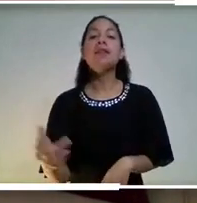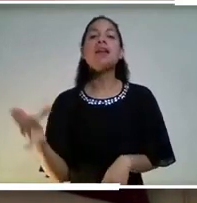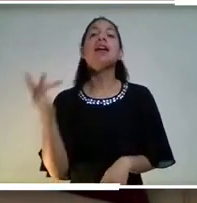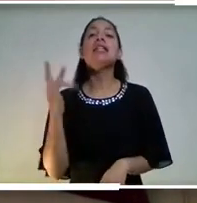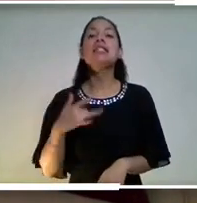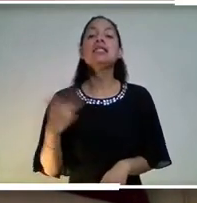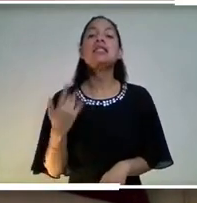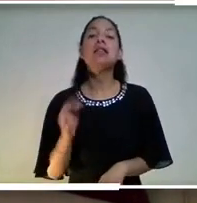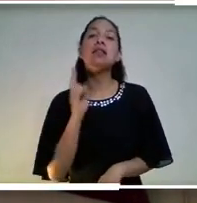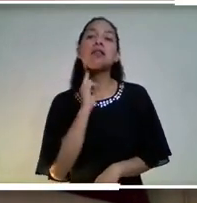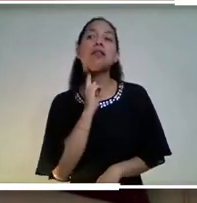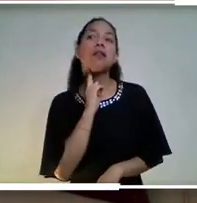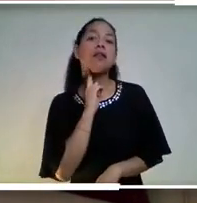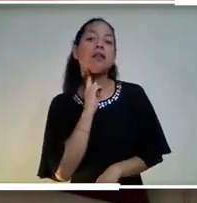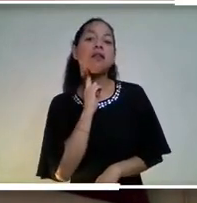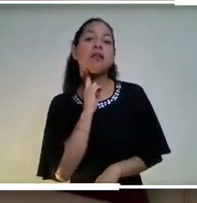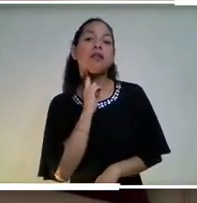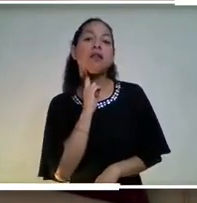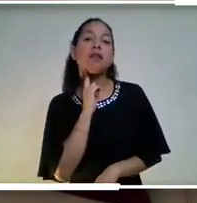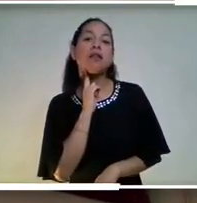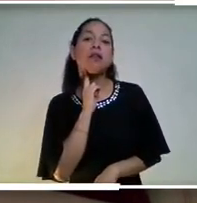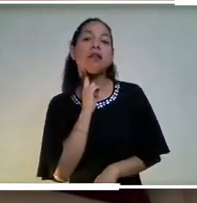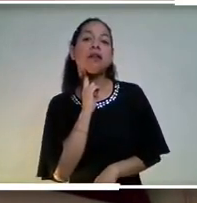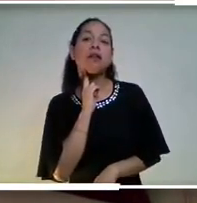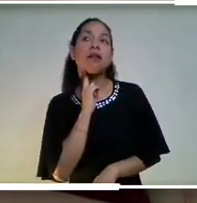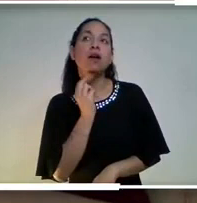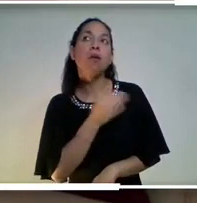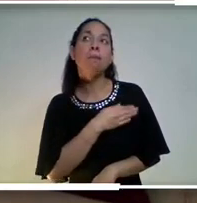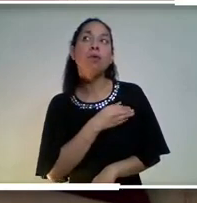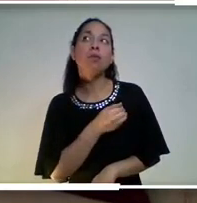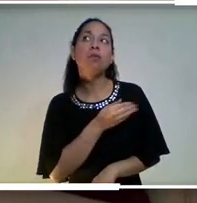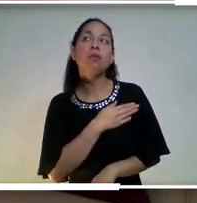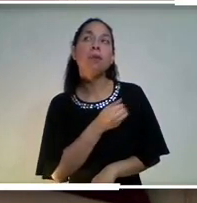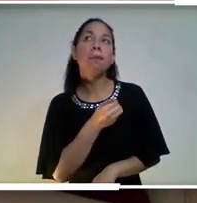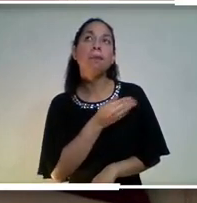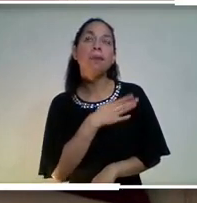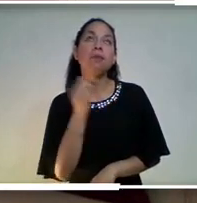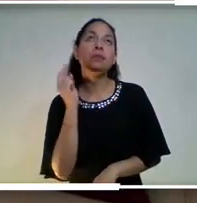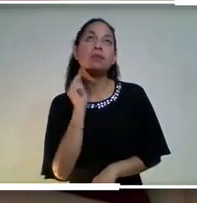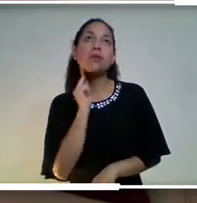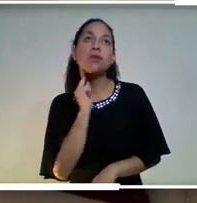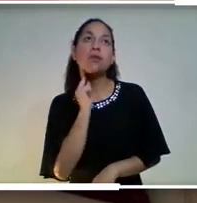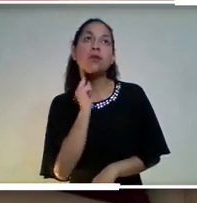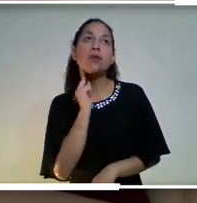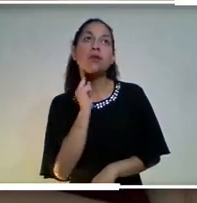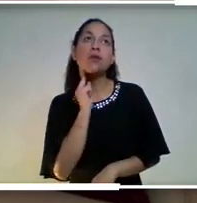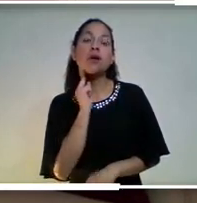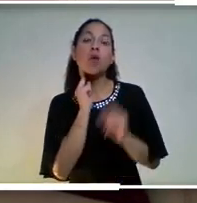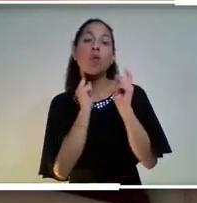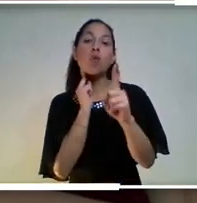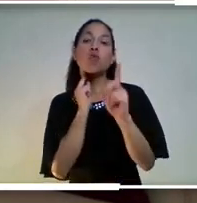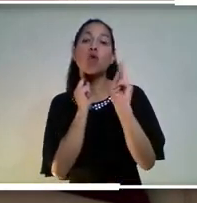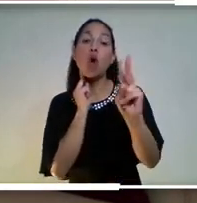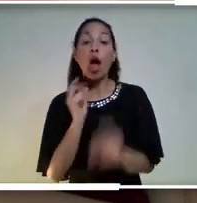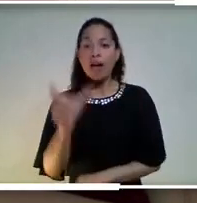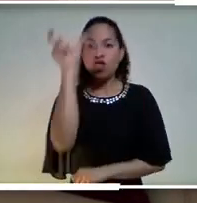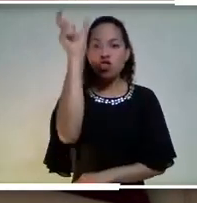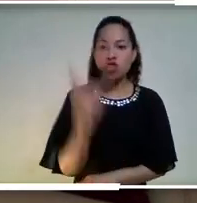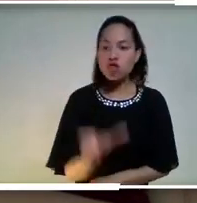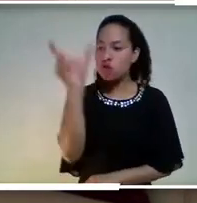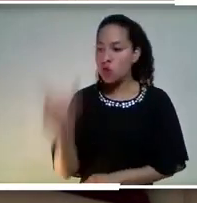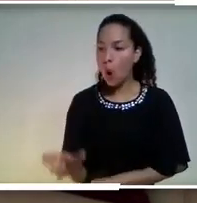cada vez que tu corazón late dos personas mueren en el mundo y al terminar esta reunión